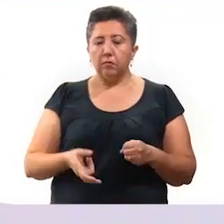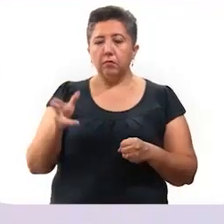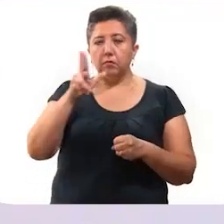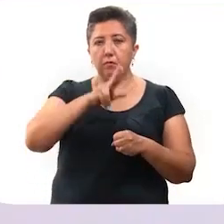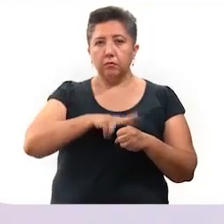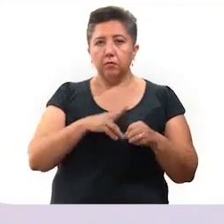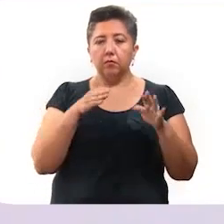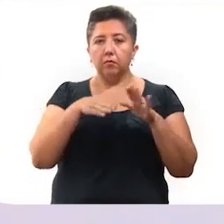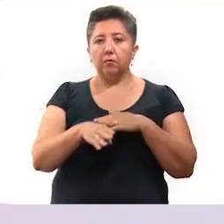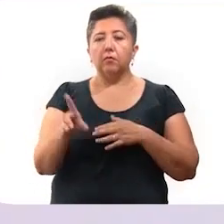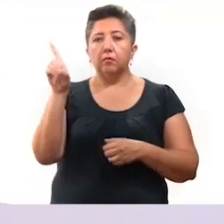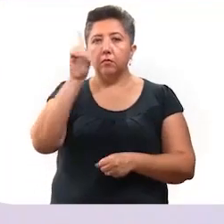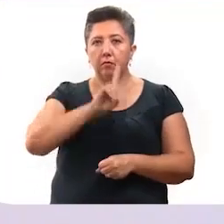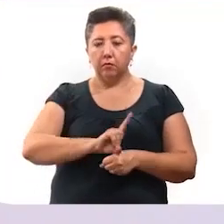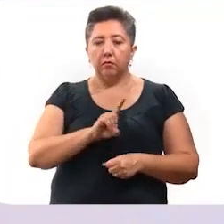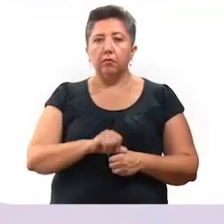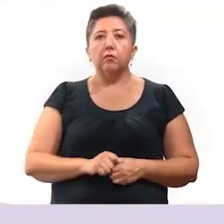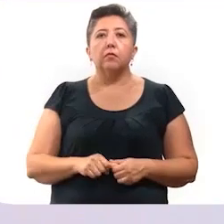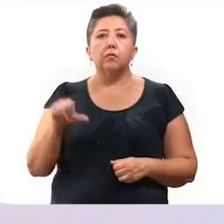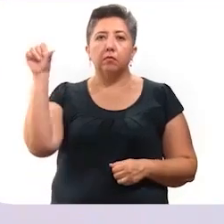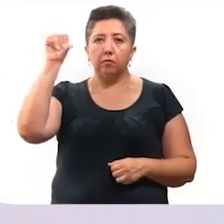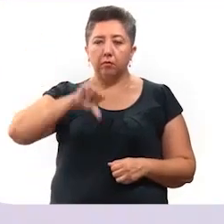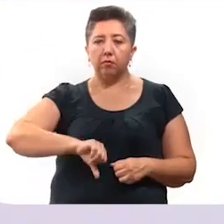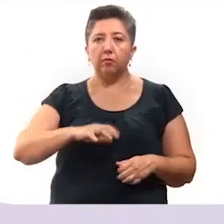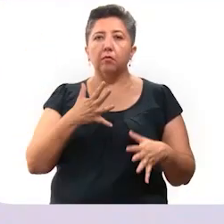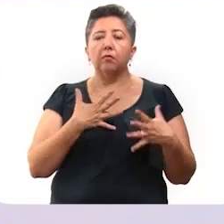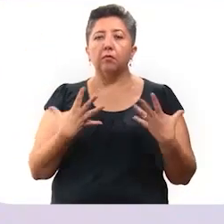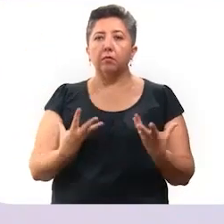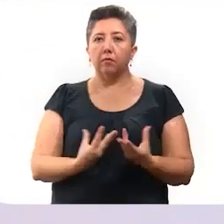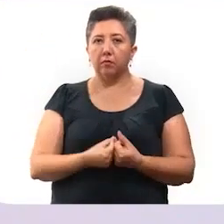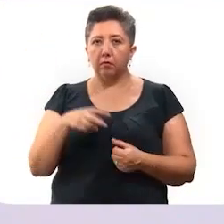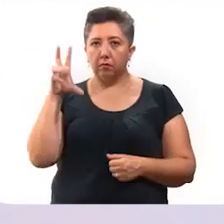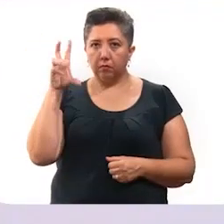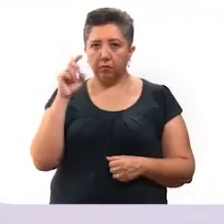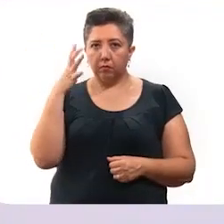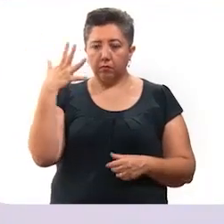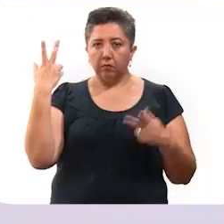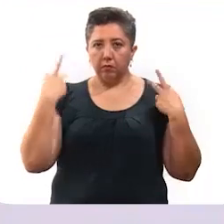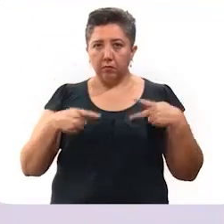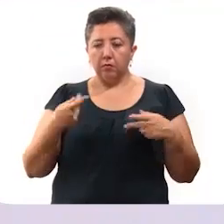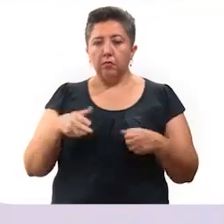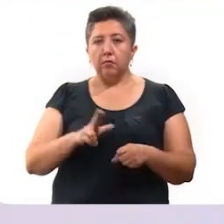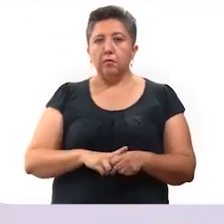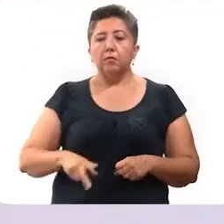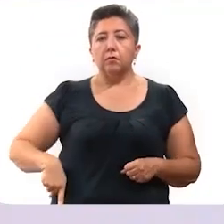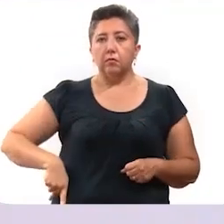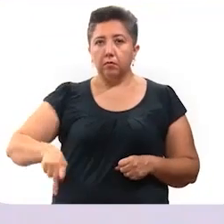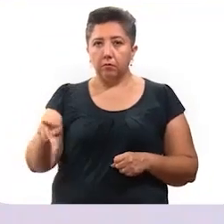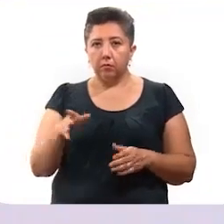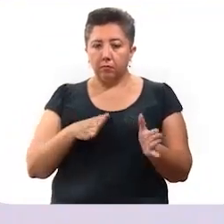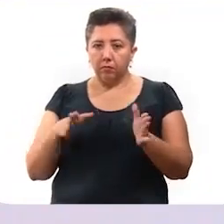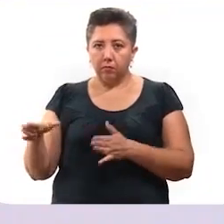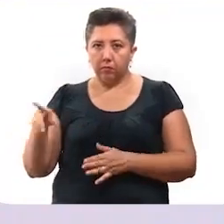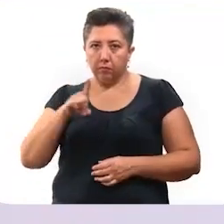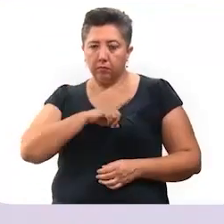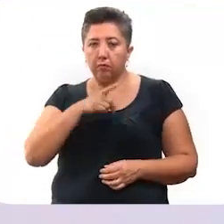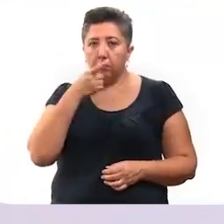la ocupación hospitalaria y los ingresos diarios. El día de hoy tenemos 35 pacientes en hospitales